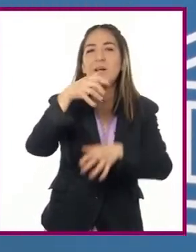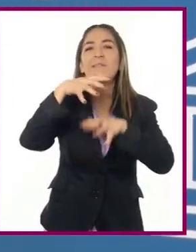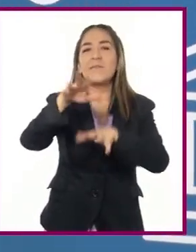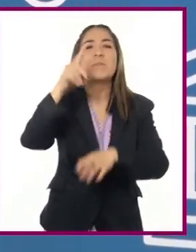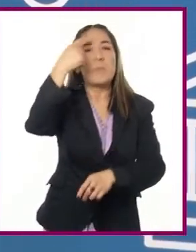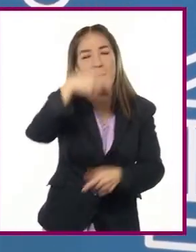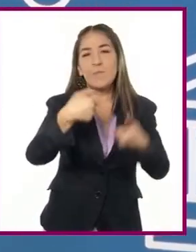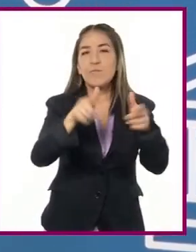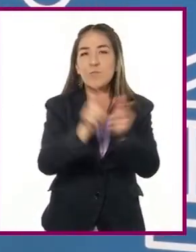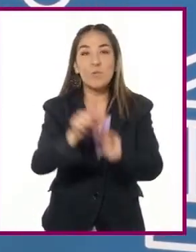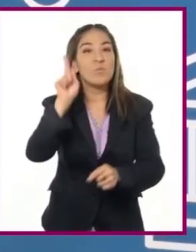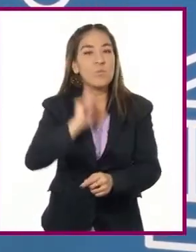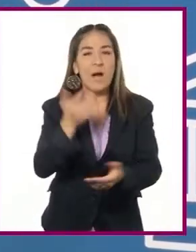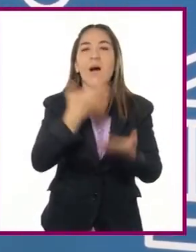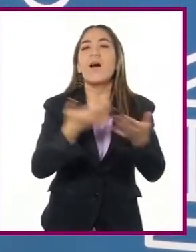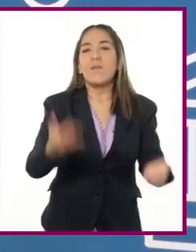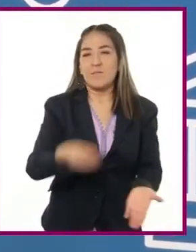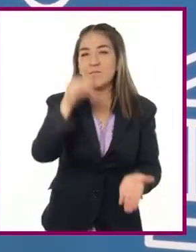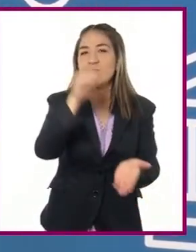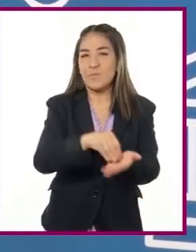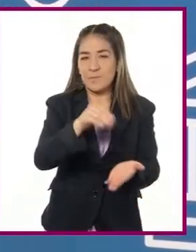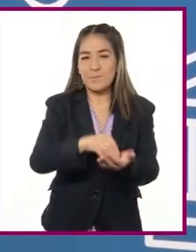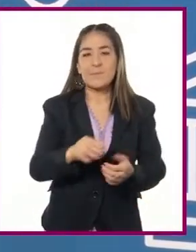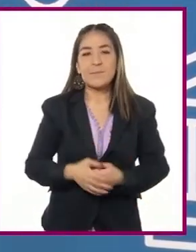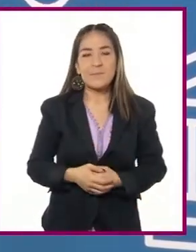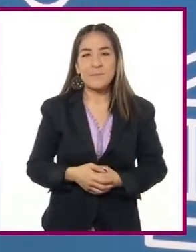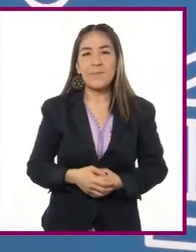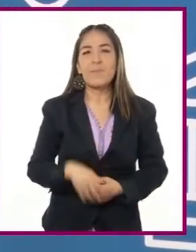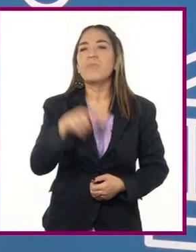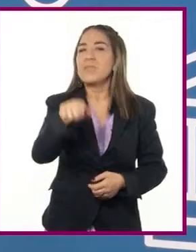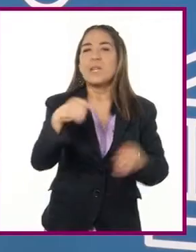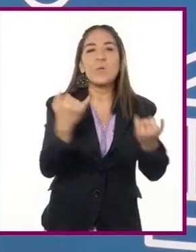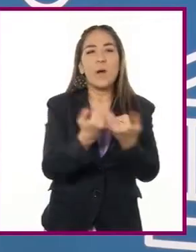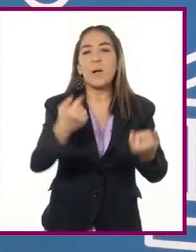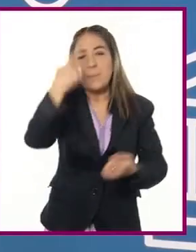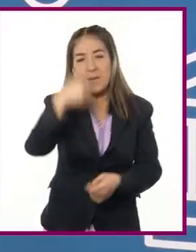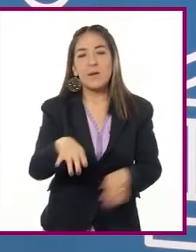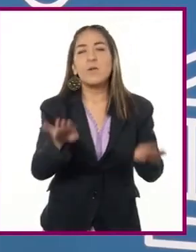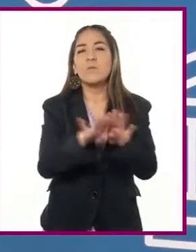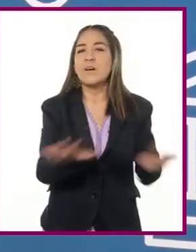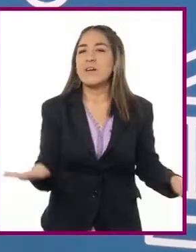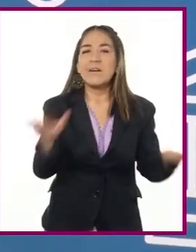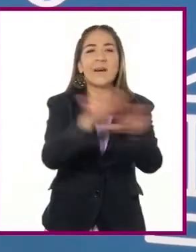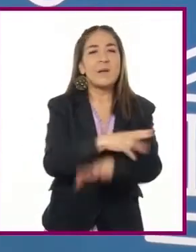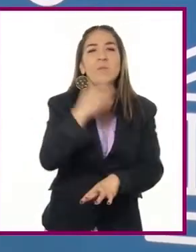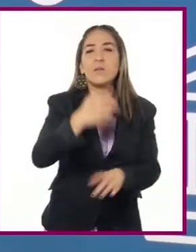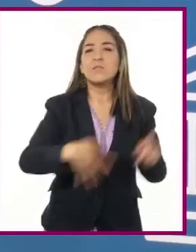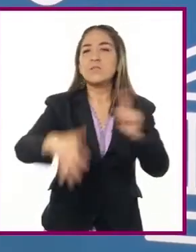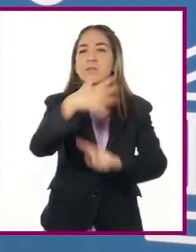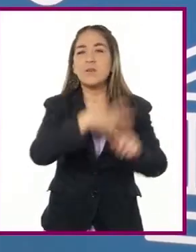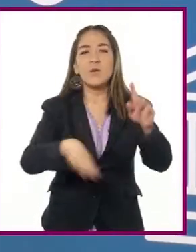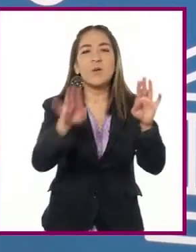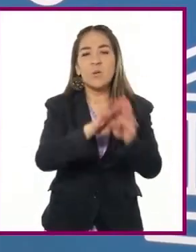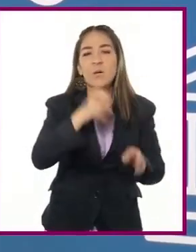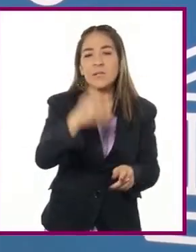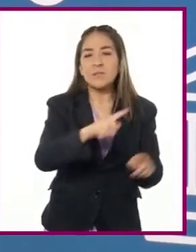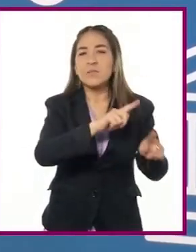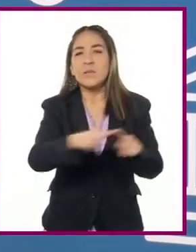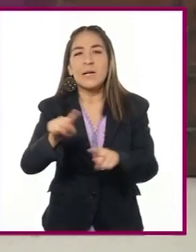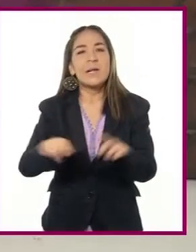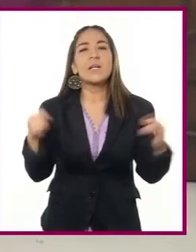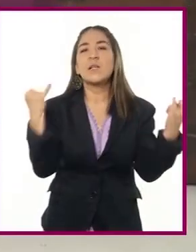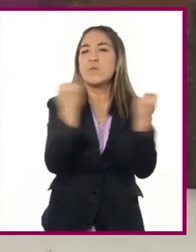se mantienen hasta la actualidad, mismas que buscan erradicar las brechas de género y construir relaciones igualitarias.